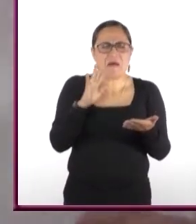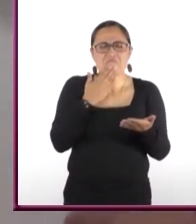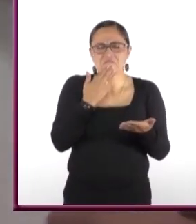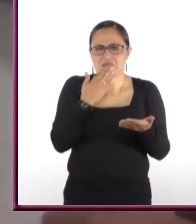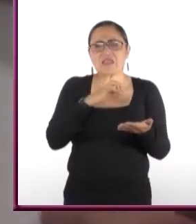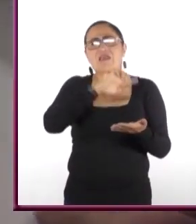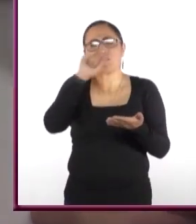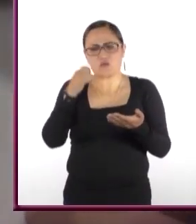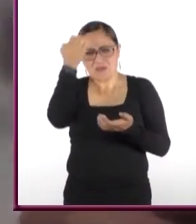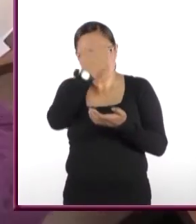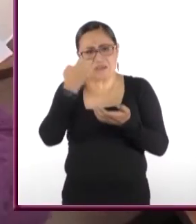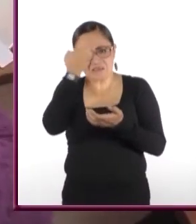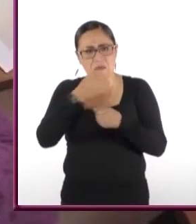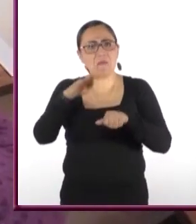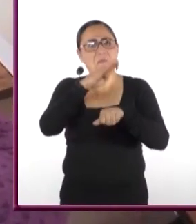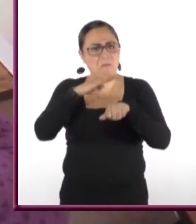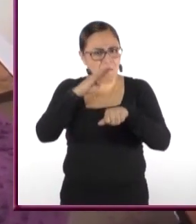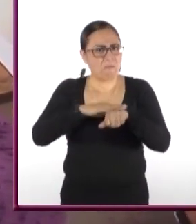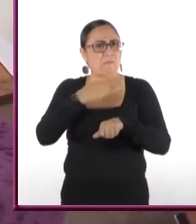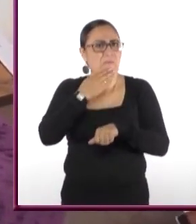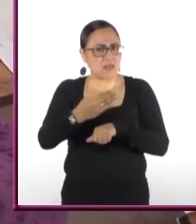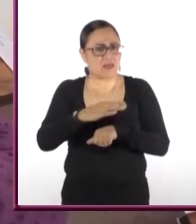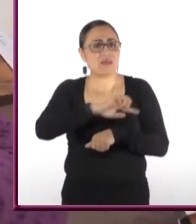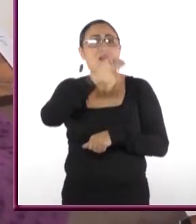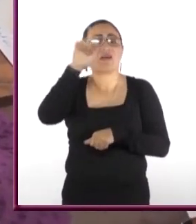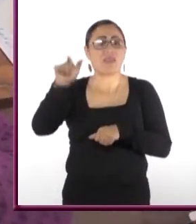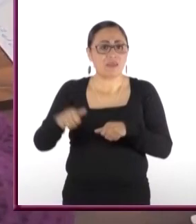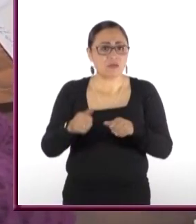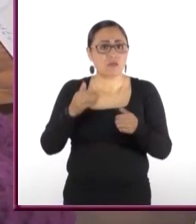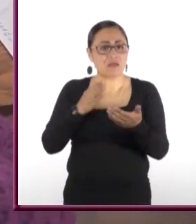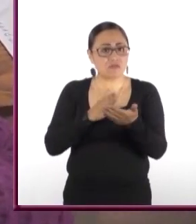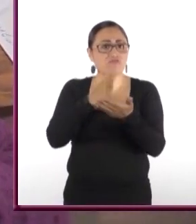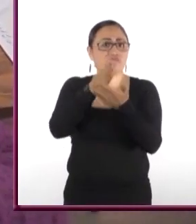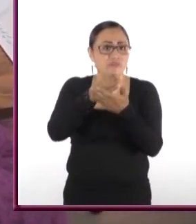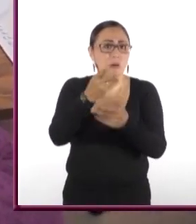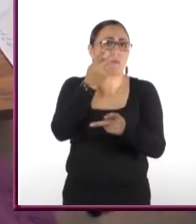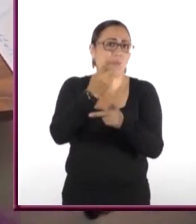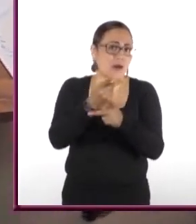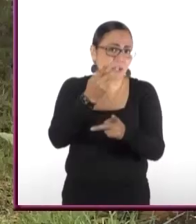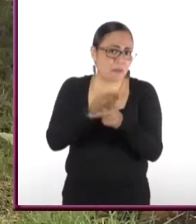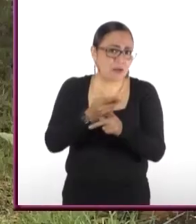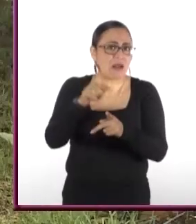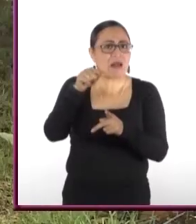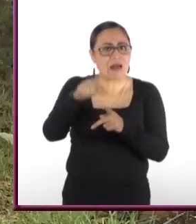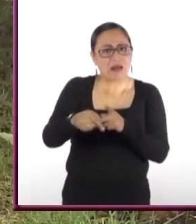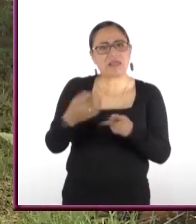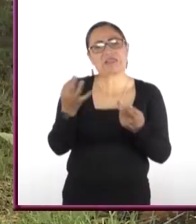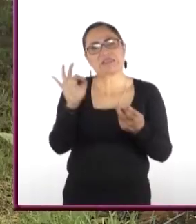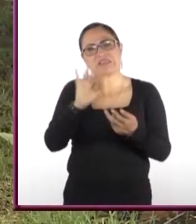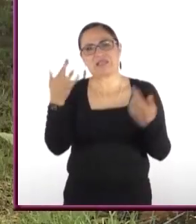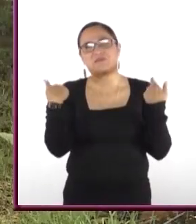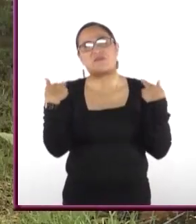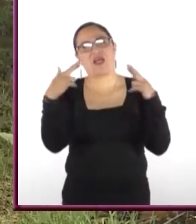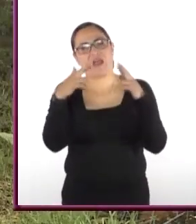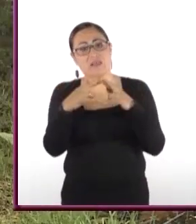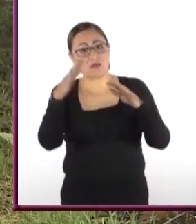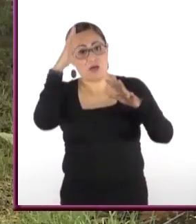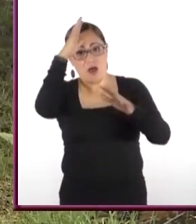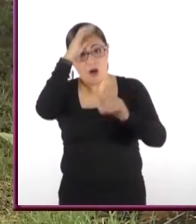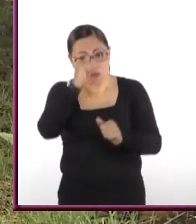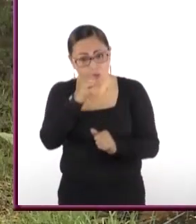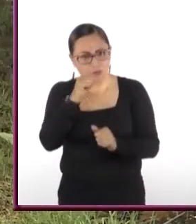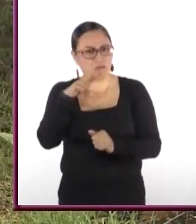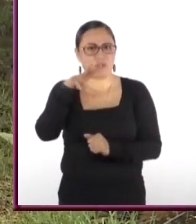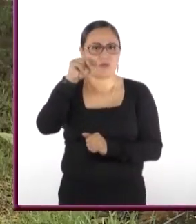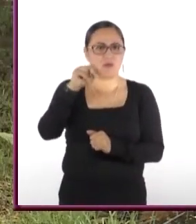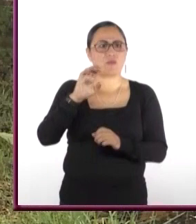le sale bien. Y más aún cuando llegas a la preparatoria, que empieza uno a ser revolucionario y a tener problemas con sus maestros.